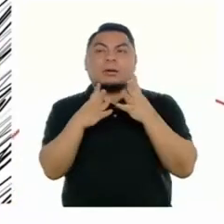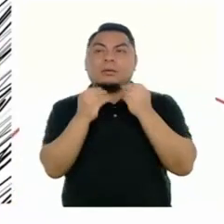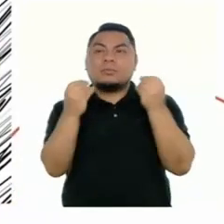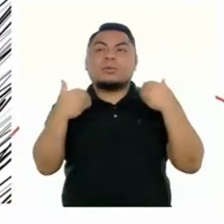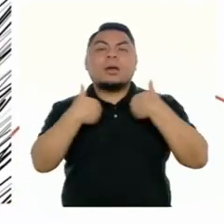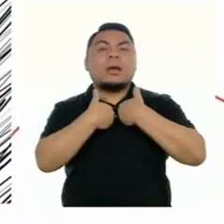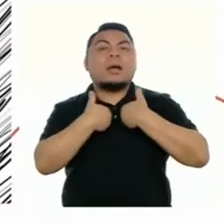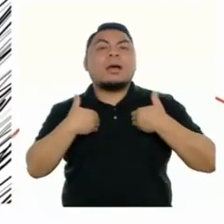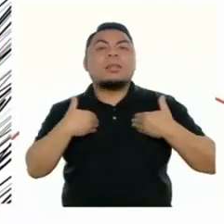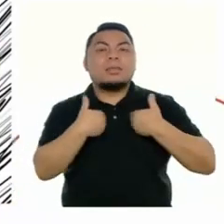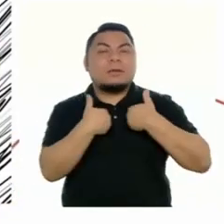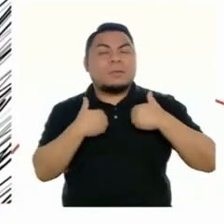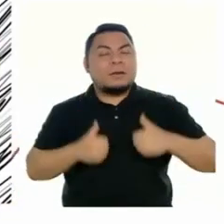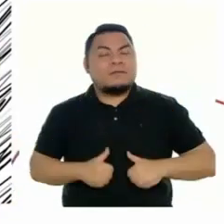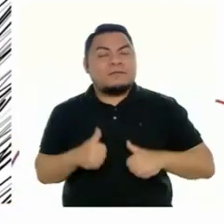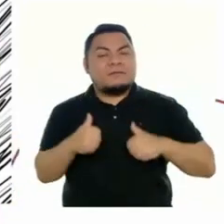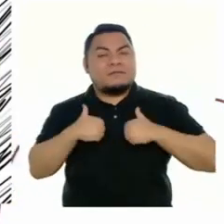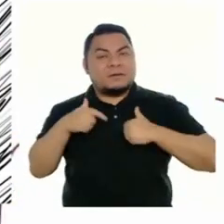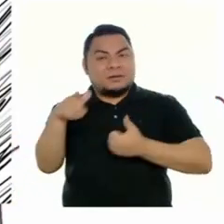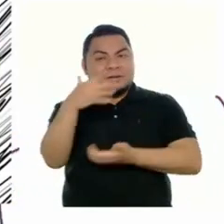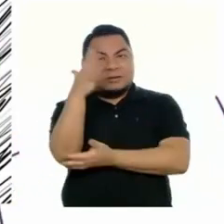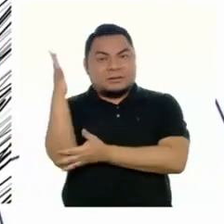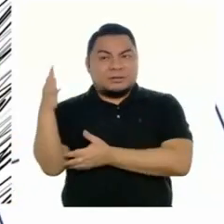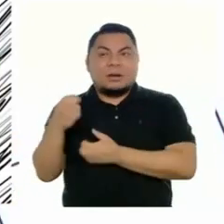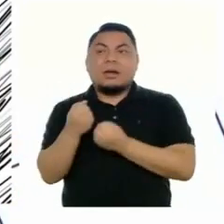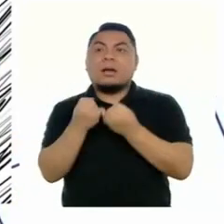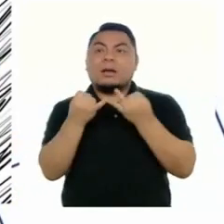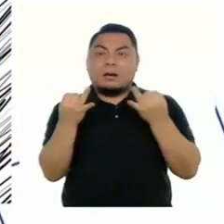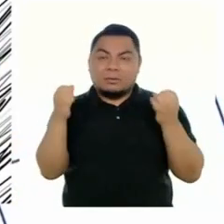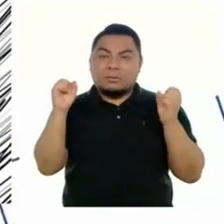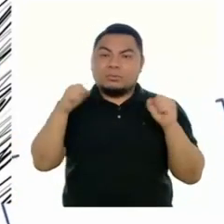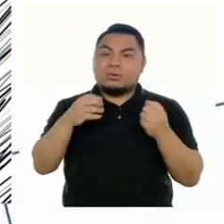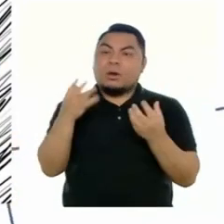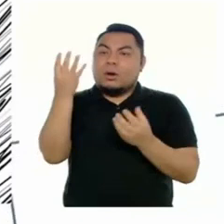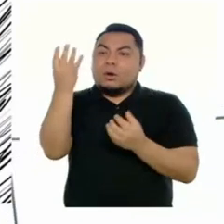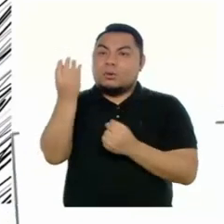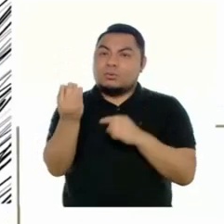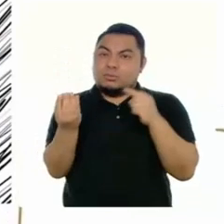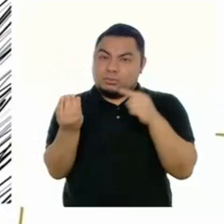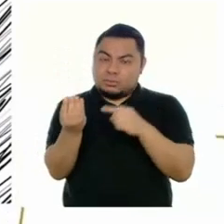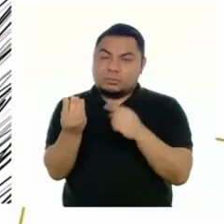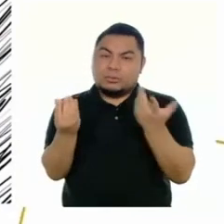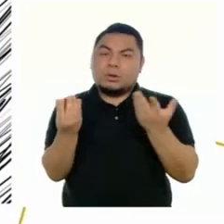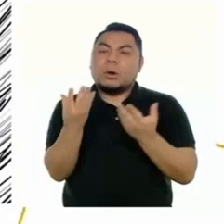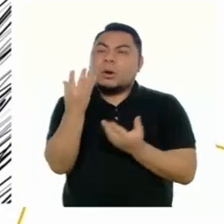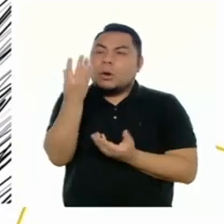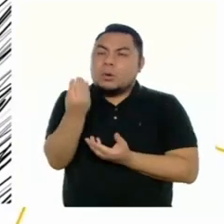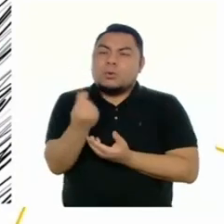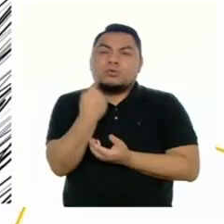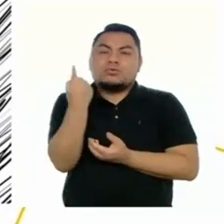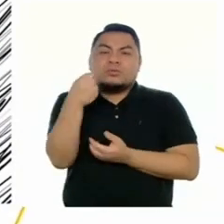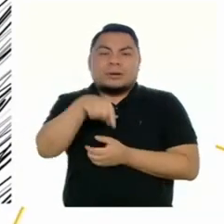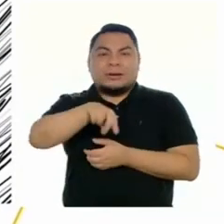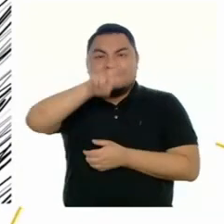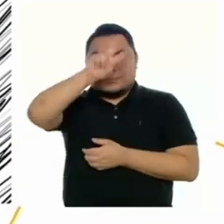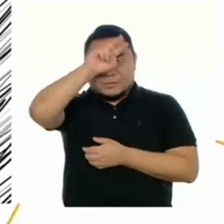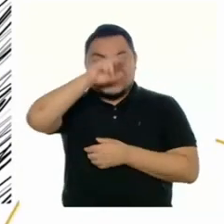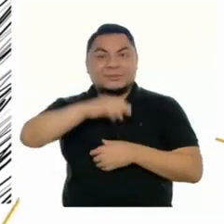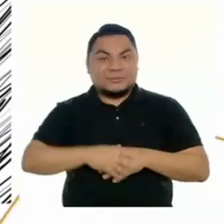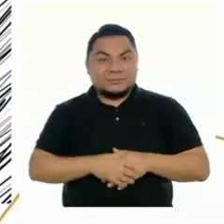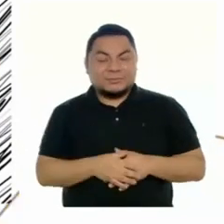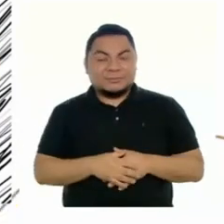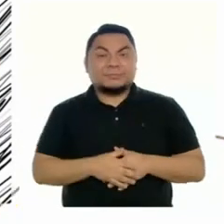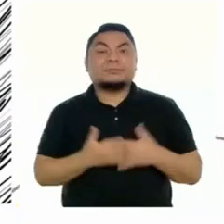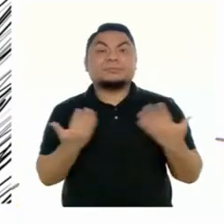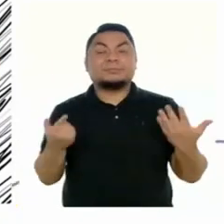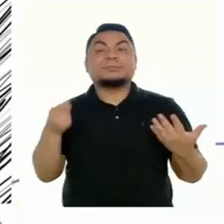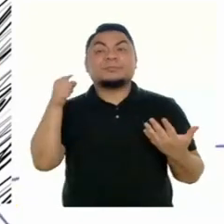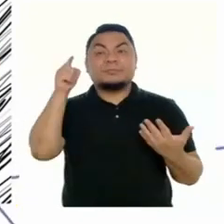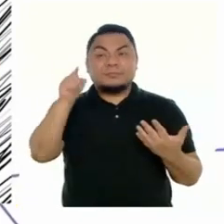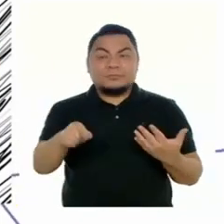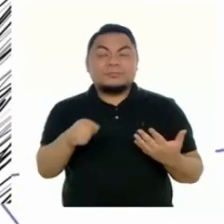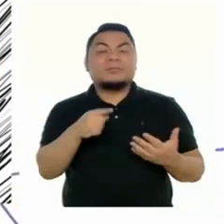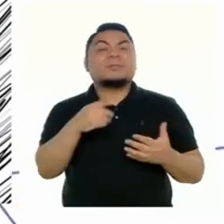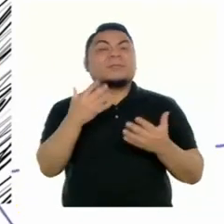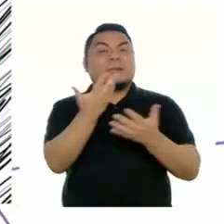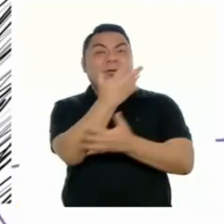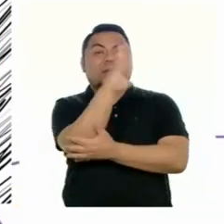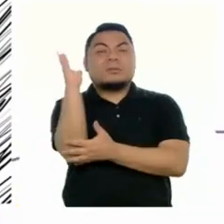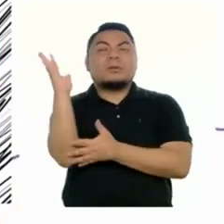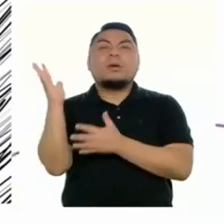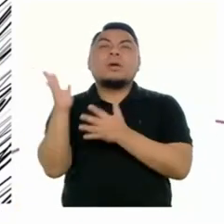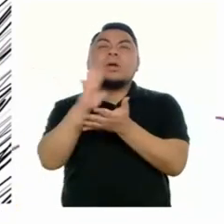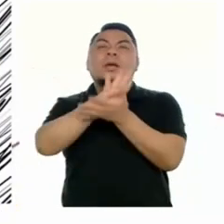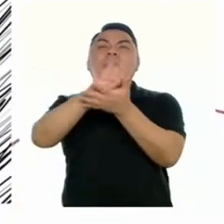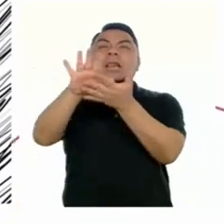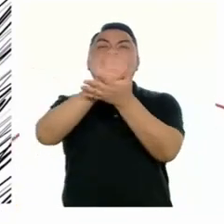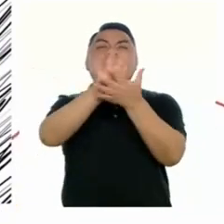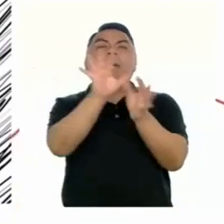muchas especies animales, algunas endémicas, es decir, que solo existen en nuestro país. Los bosques purifican el